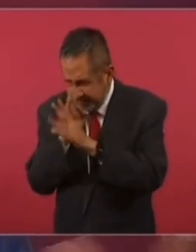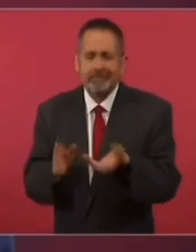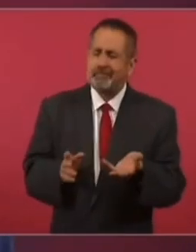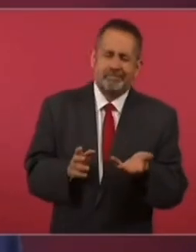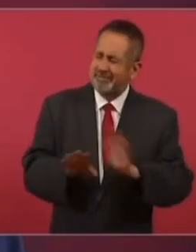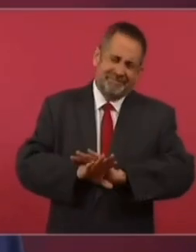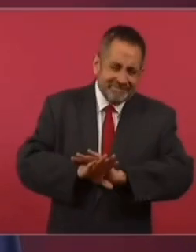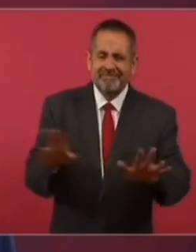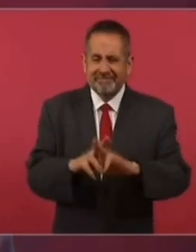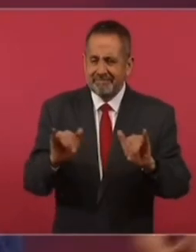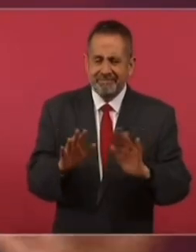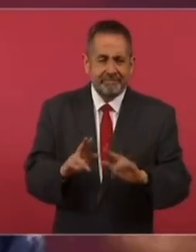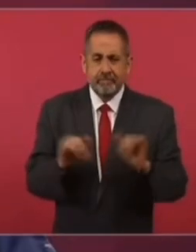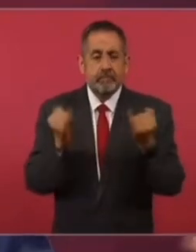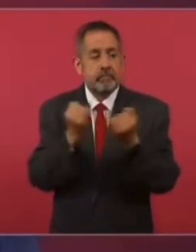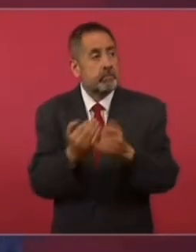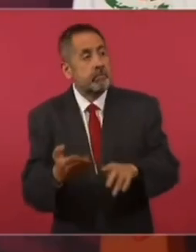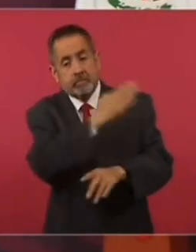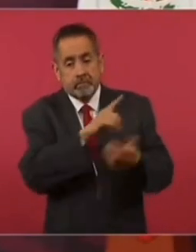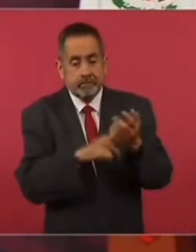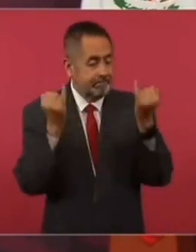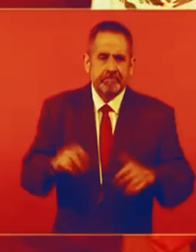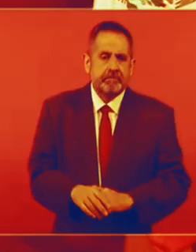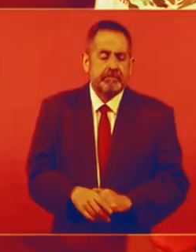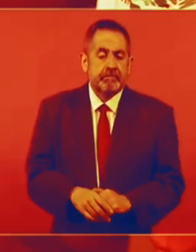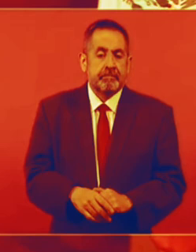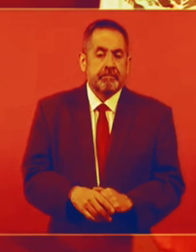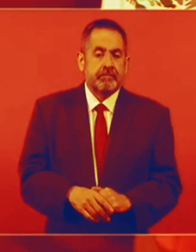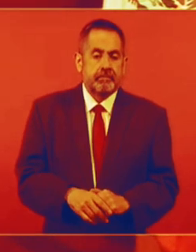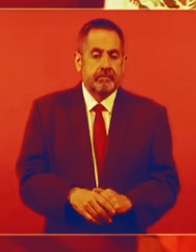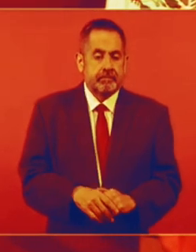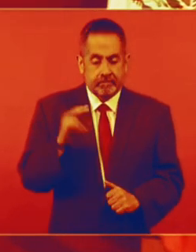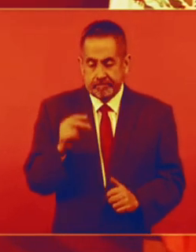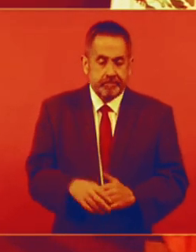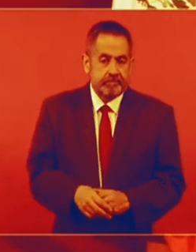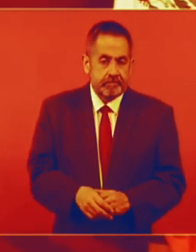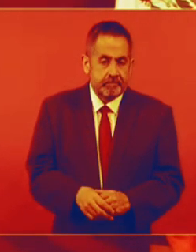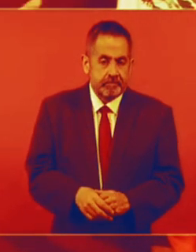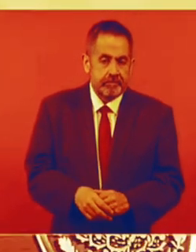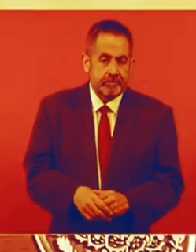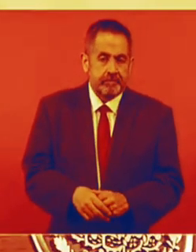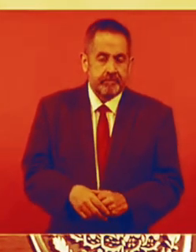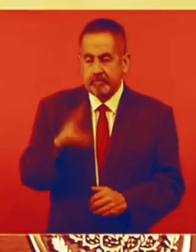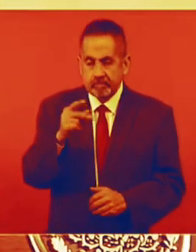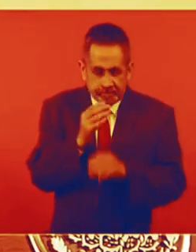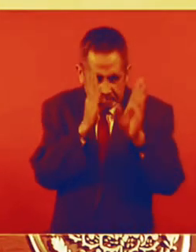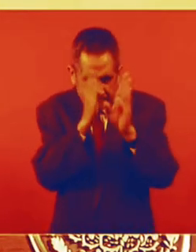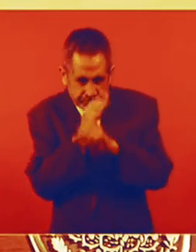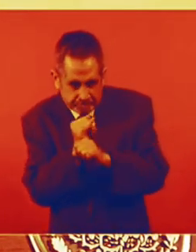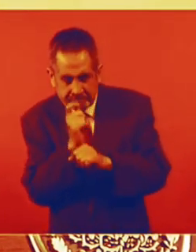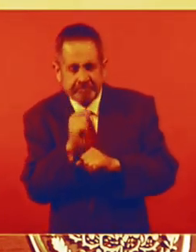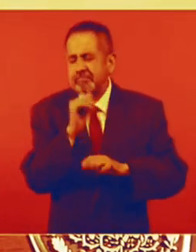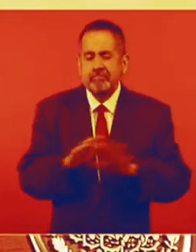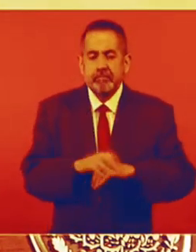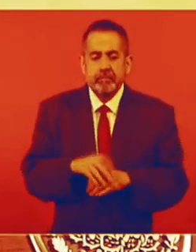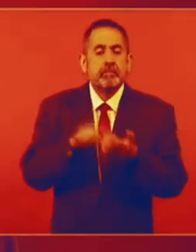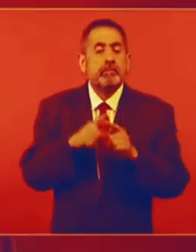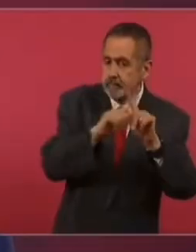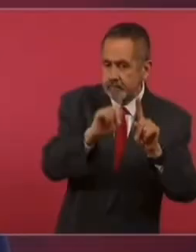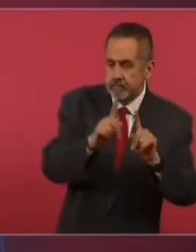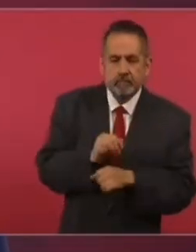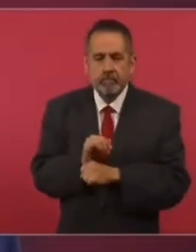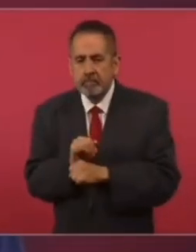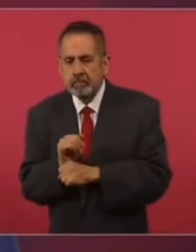nadie. No somos iguales, no hacemos espionaje, se hace